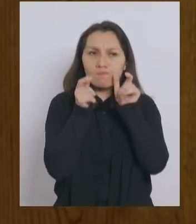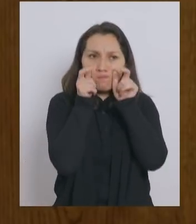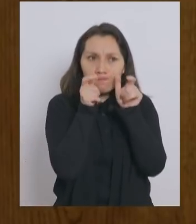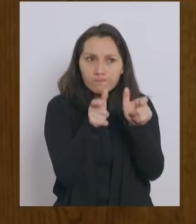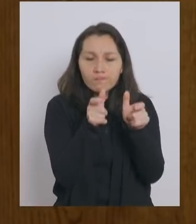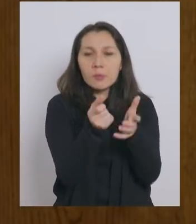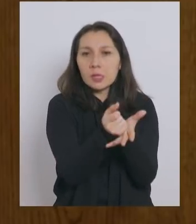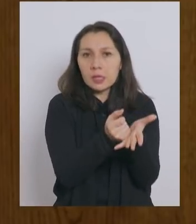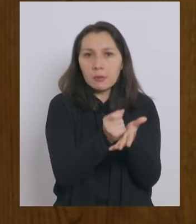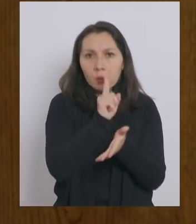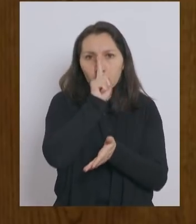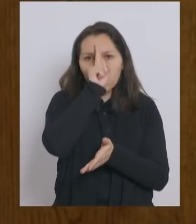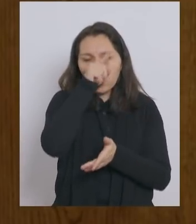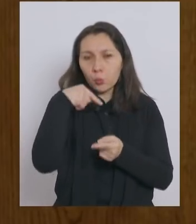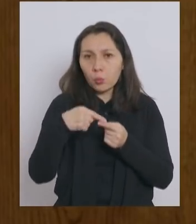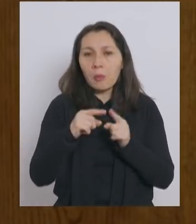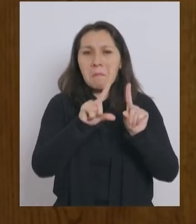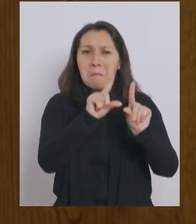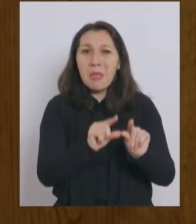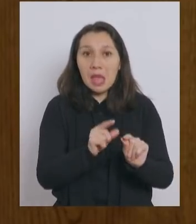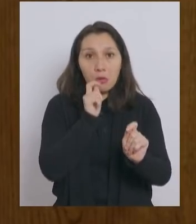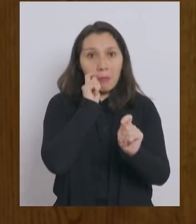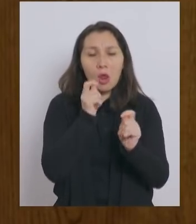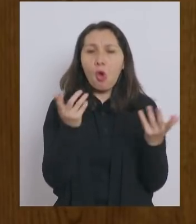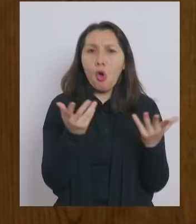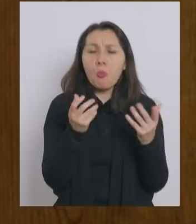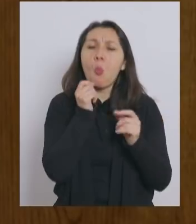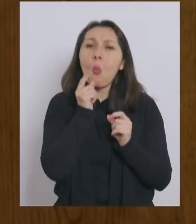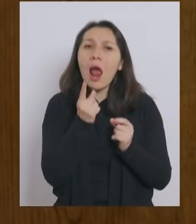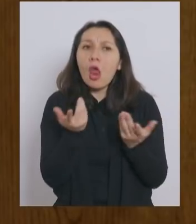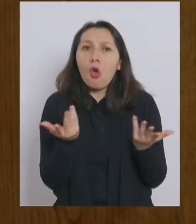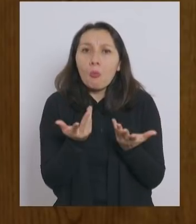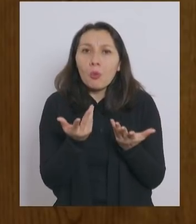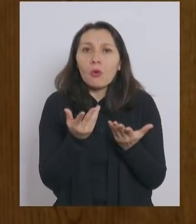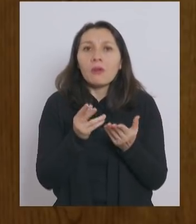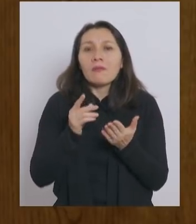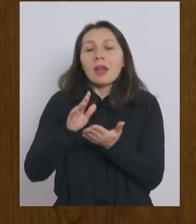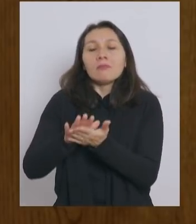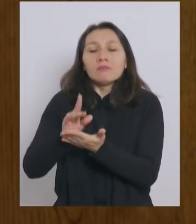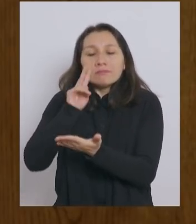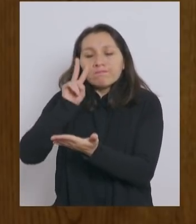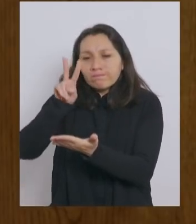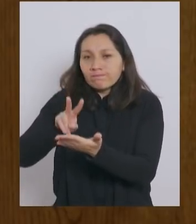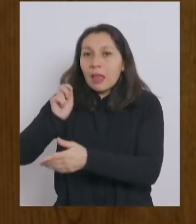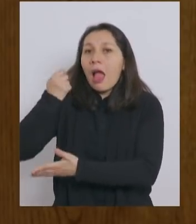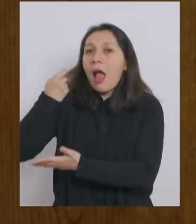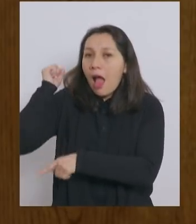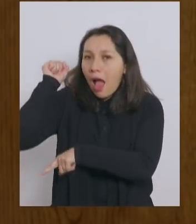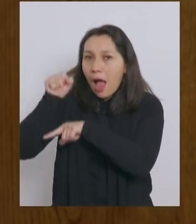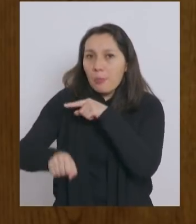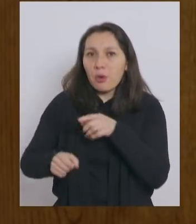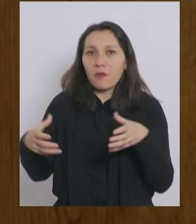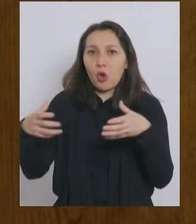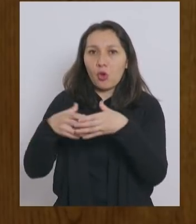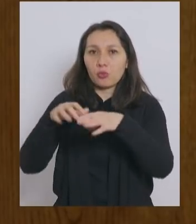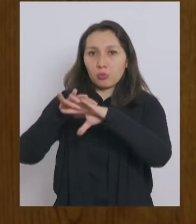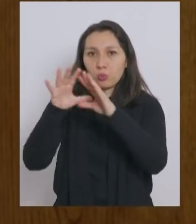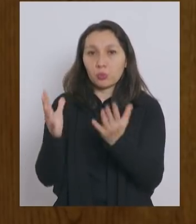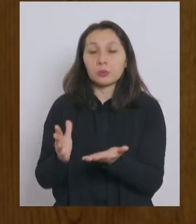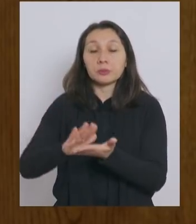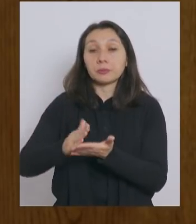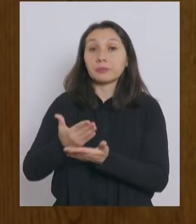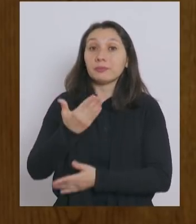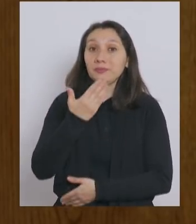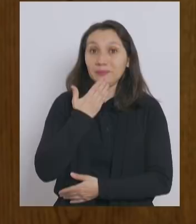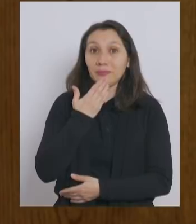farmacovigilancia de rutina y las medidas de minimización de riesgo, las cuales fueron evaluadas y aprobadas por la Organización Mundial de la Salud.